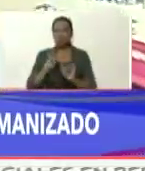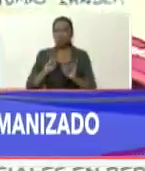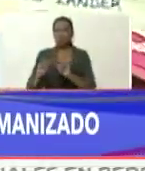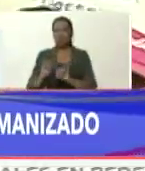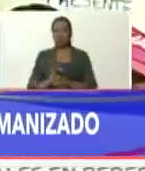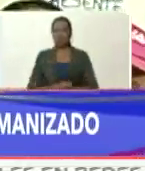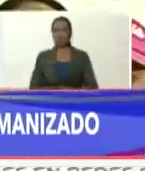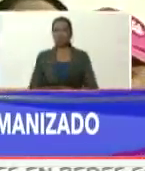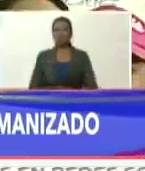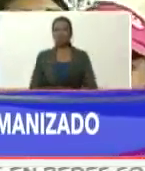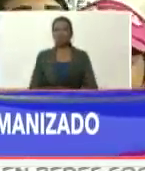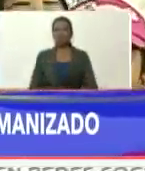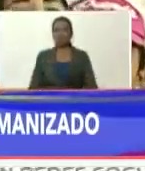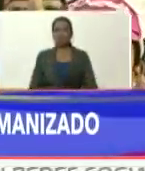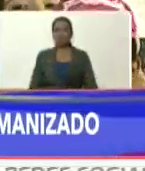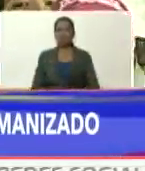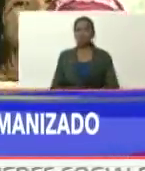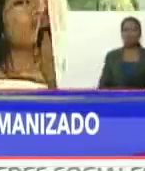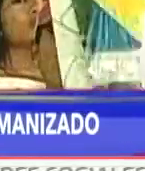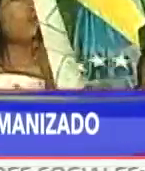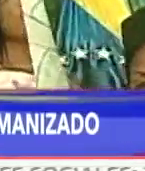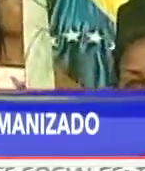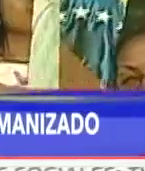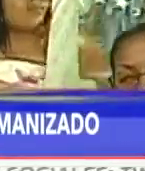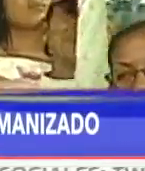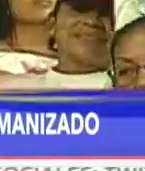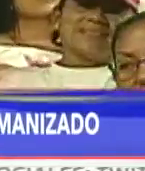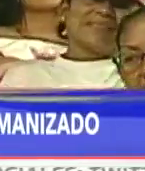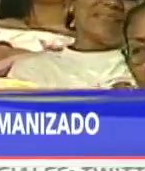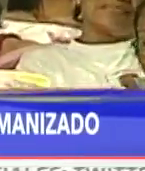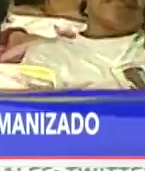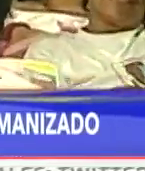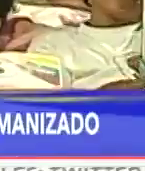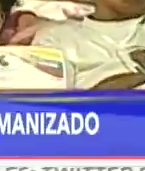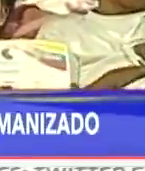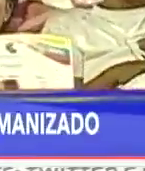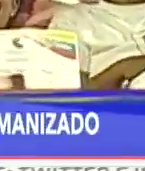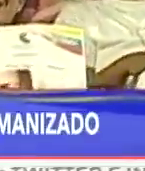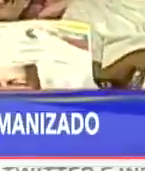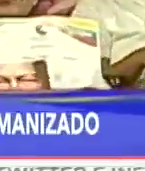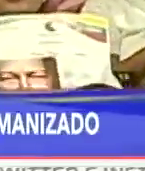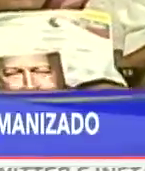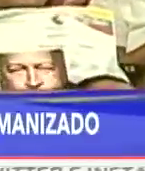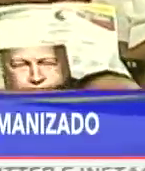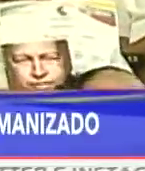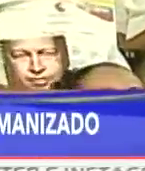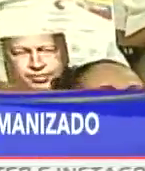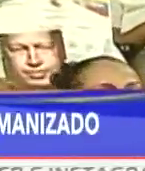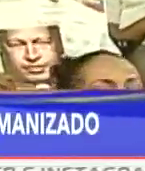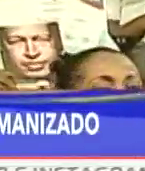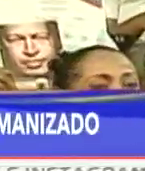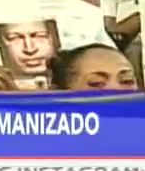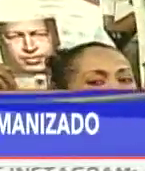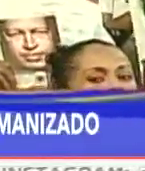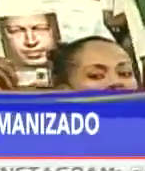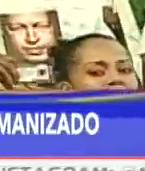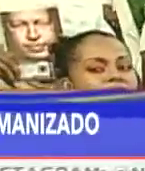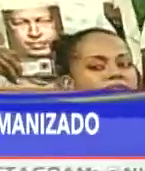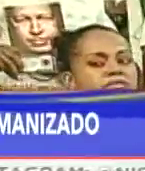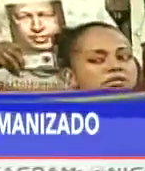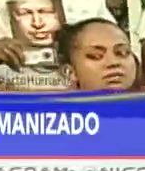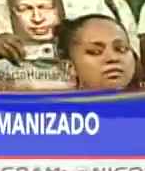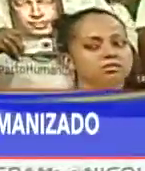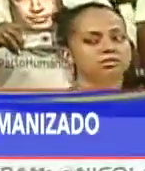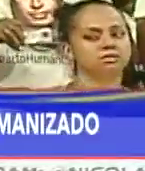favor? Termina la compañera, bueno, y cerramos. Bueno, presidente, es que este segundo aniversario está cargado de muy buenas noticias y es